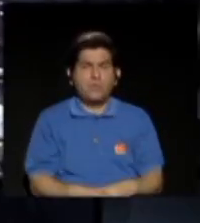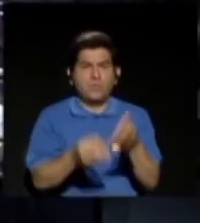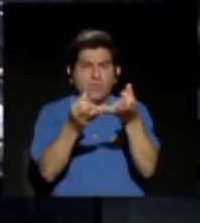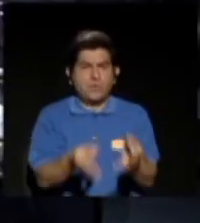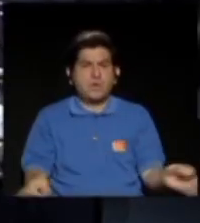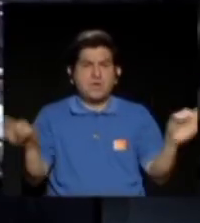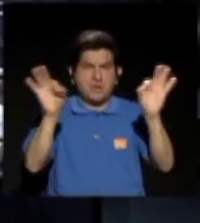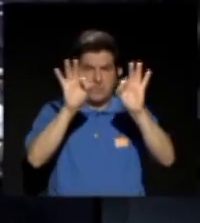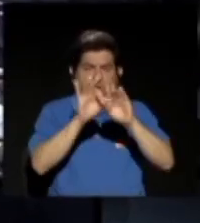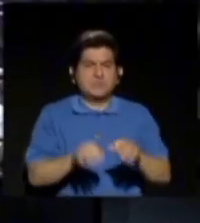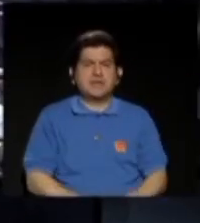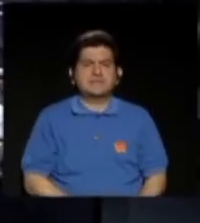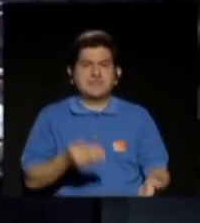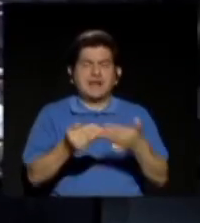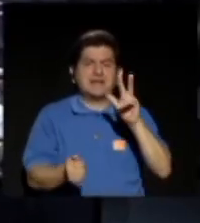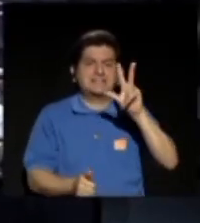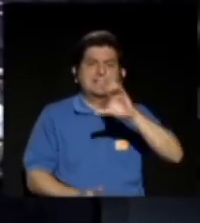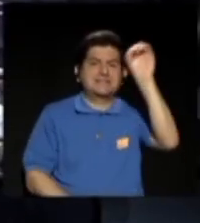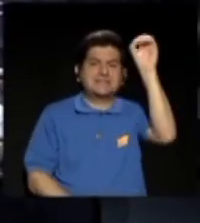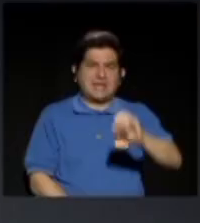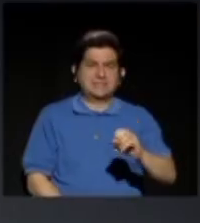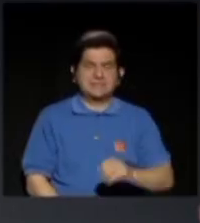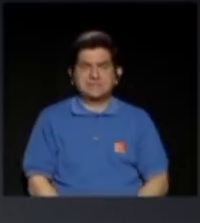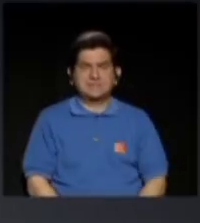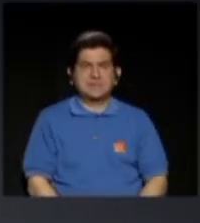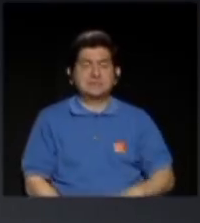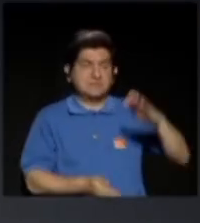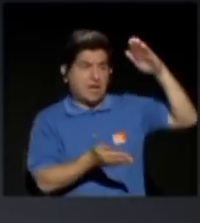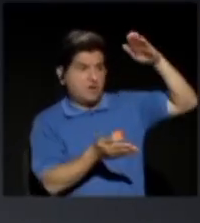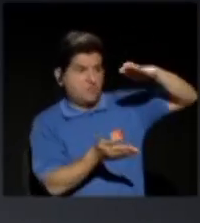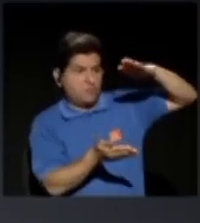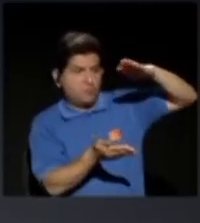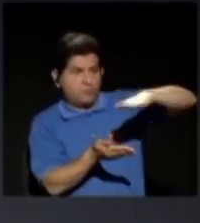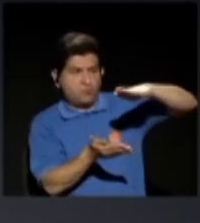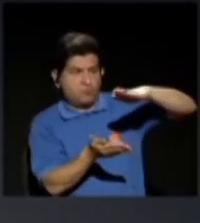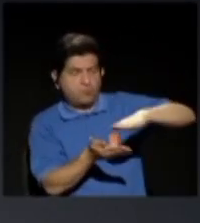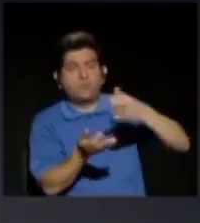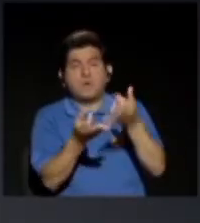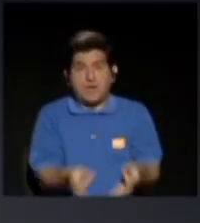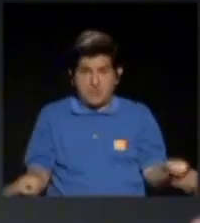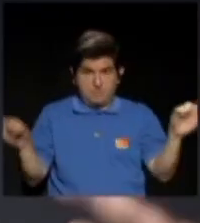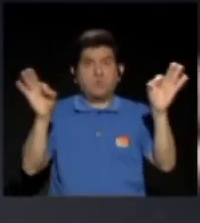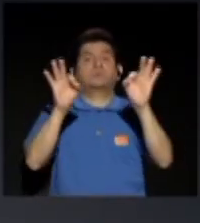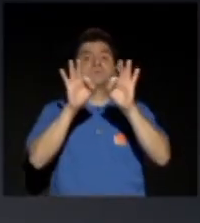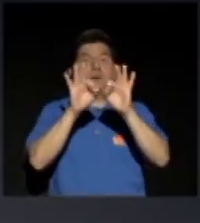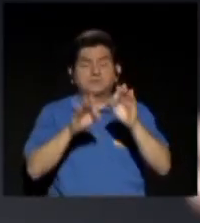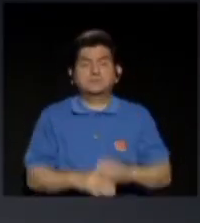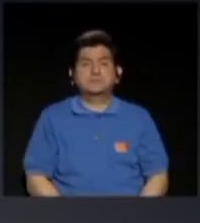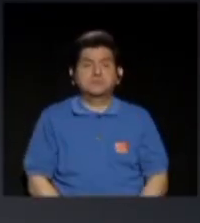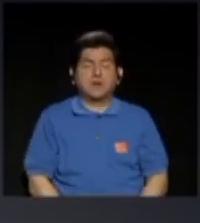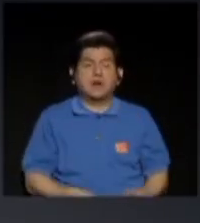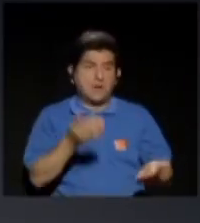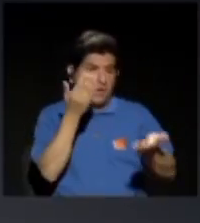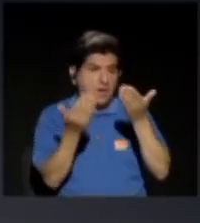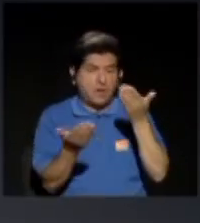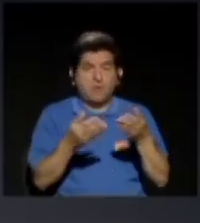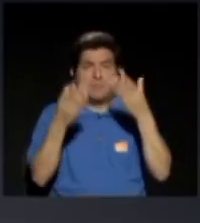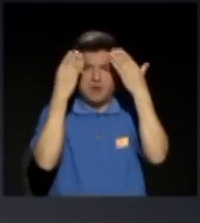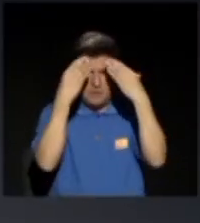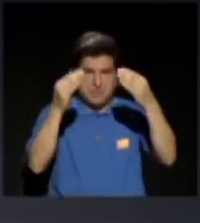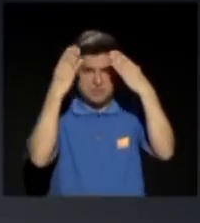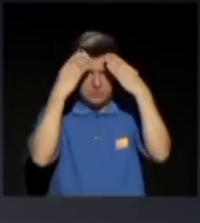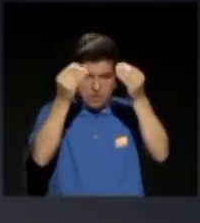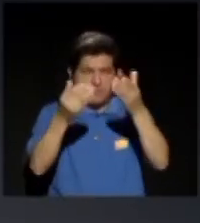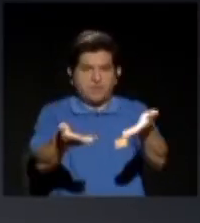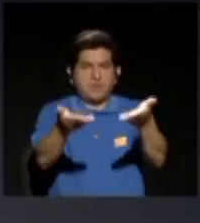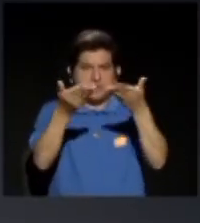en el nuevo índice de cerca del 3%. Está perdiendo una importancia relativa muy importante respecto a la información que nos